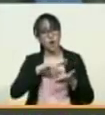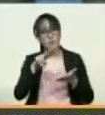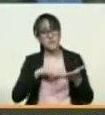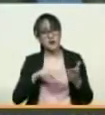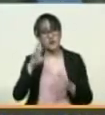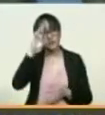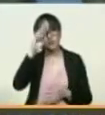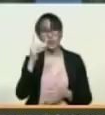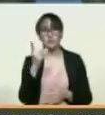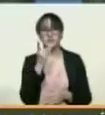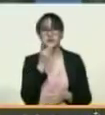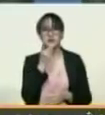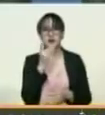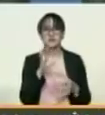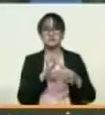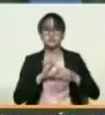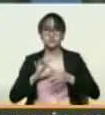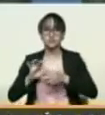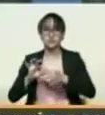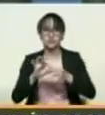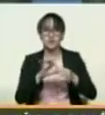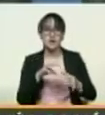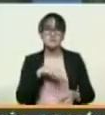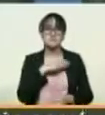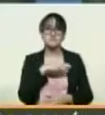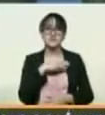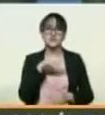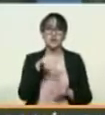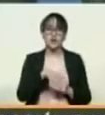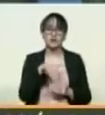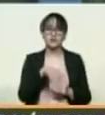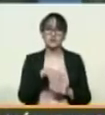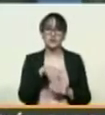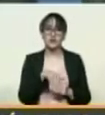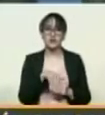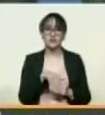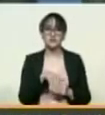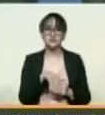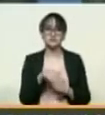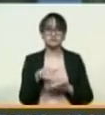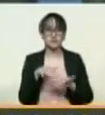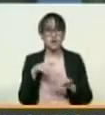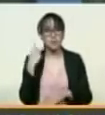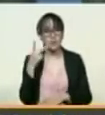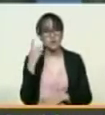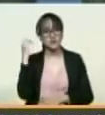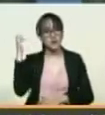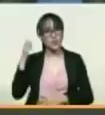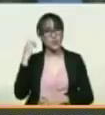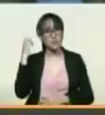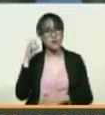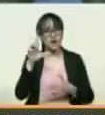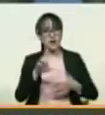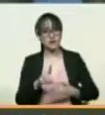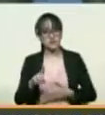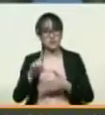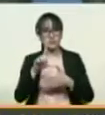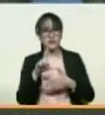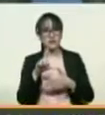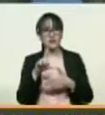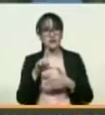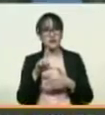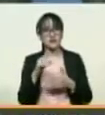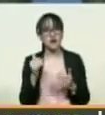también está articulando una misión electoral con personalidades de la política europea, latinoamericana, que